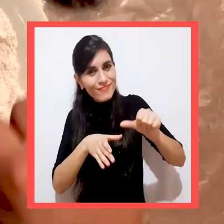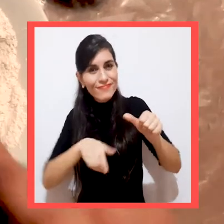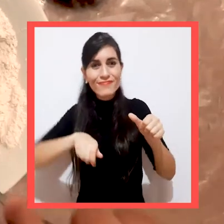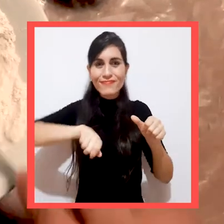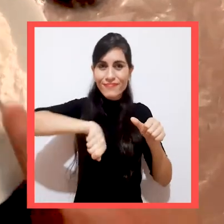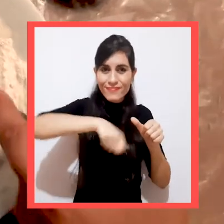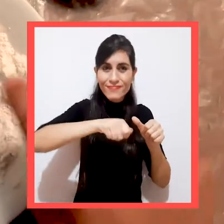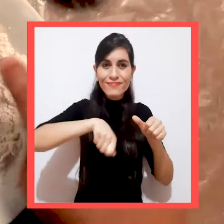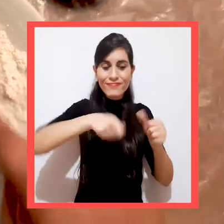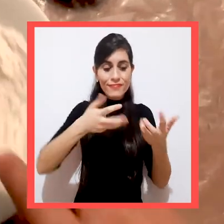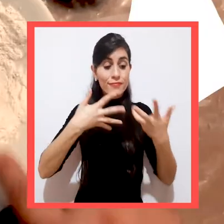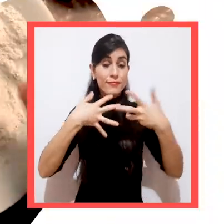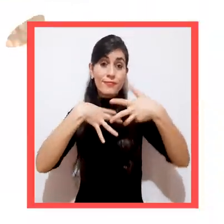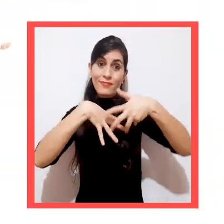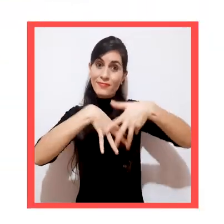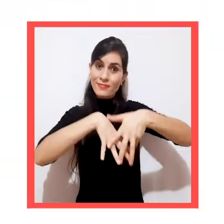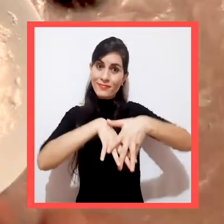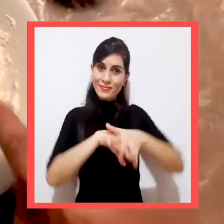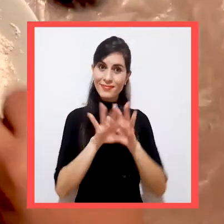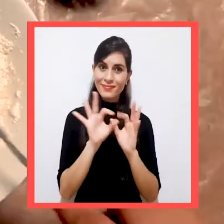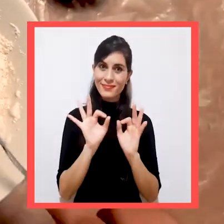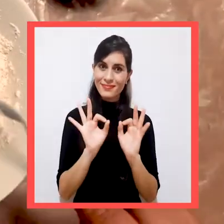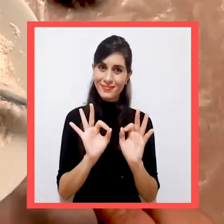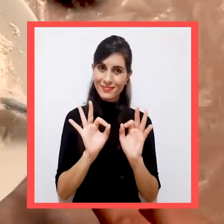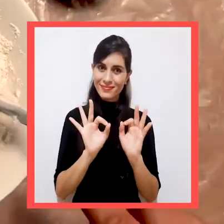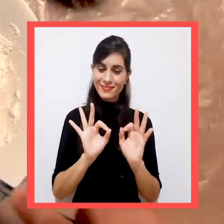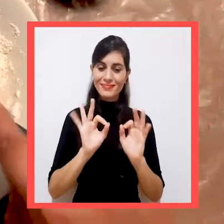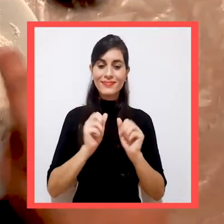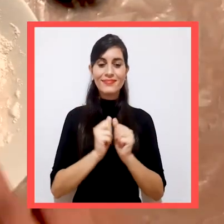todos estos ingredientes.